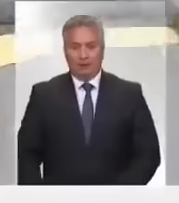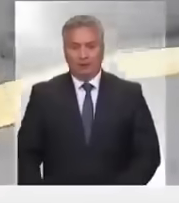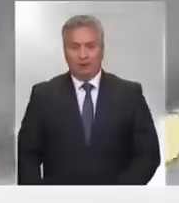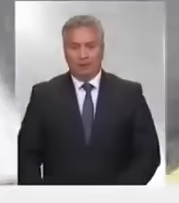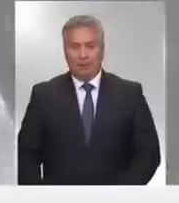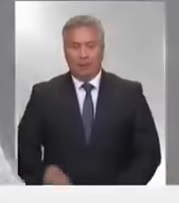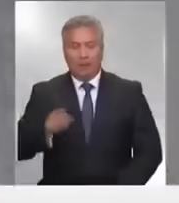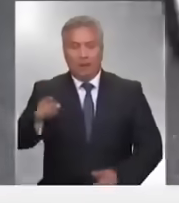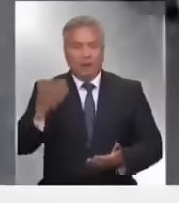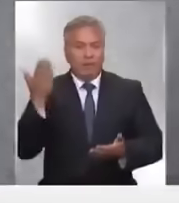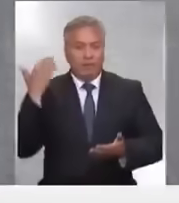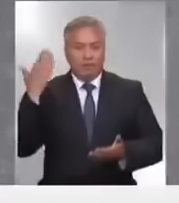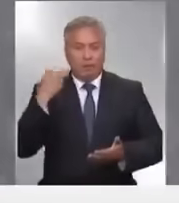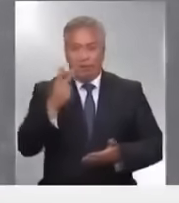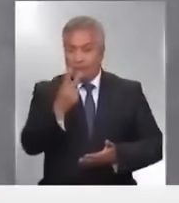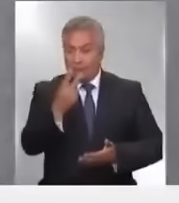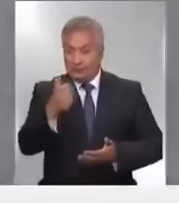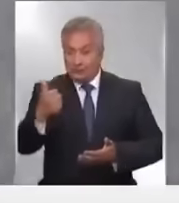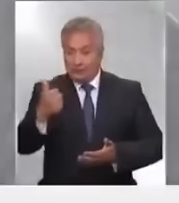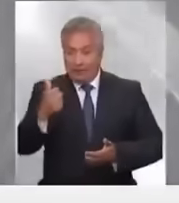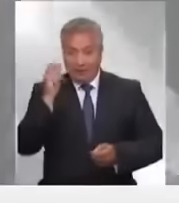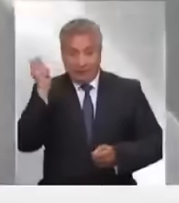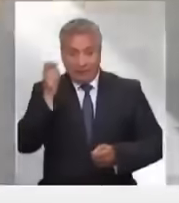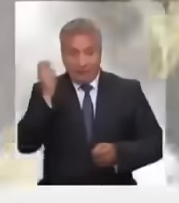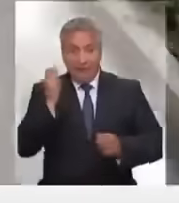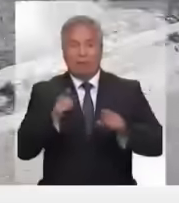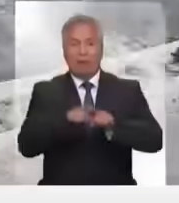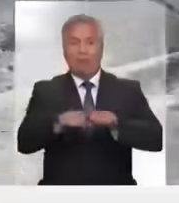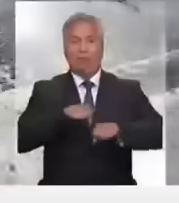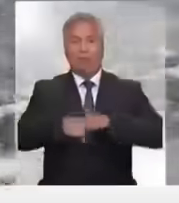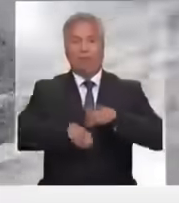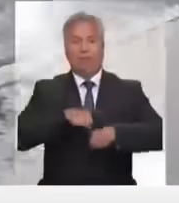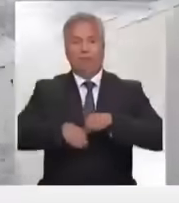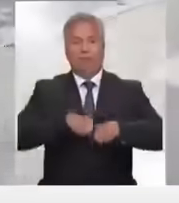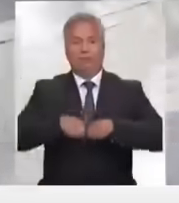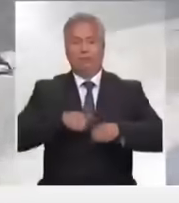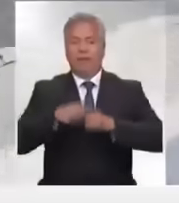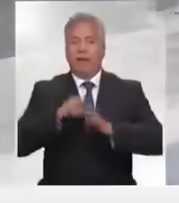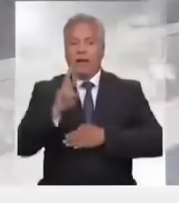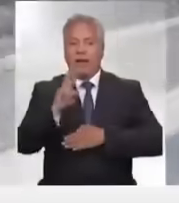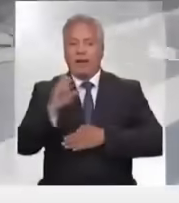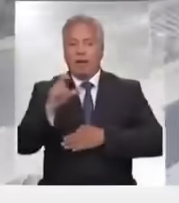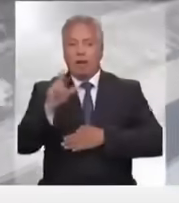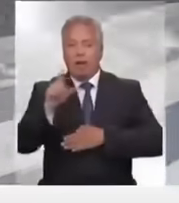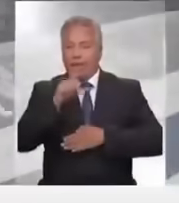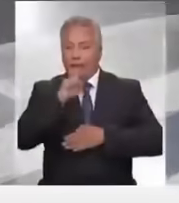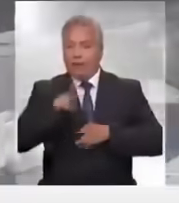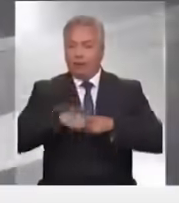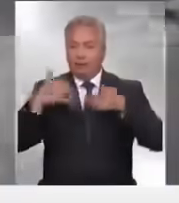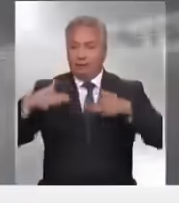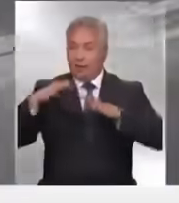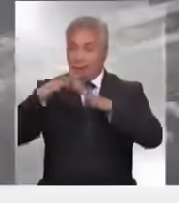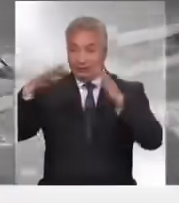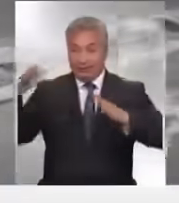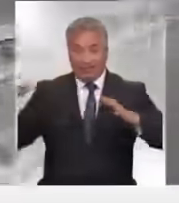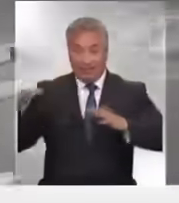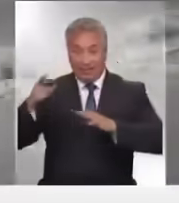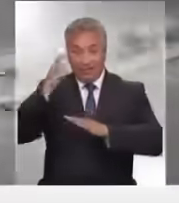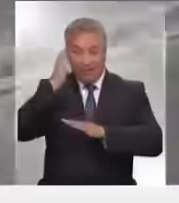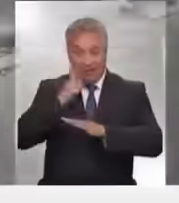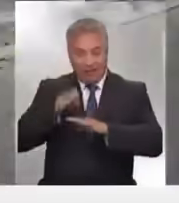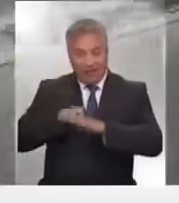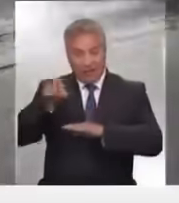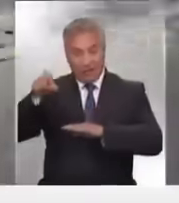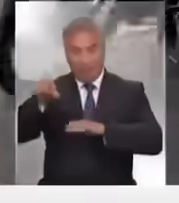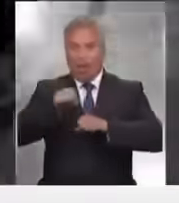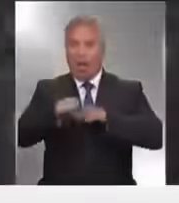El pasado 26 de septiembre, Rodrigo iba en bicicleta a su casa, en Recoleta, luego de subir el cerro, cuando un auto se